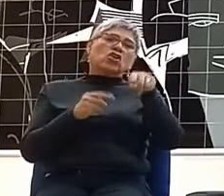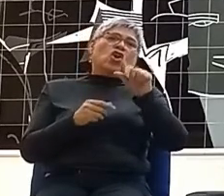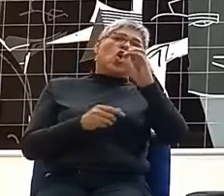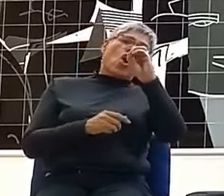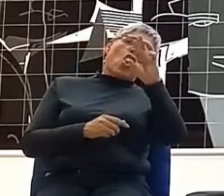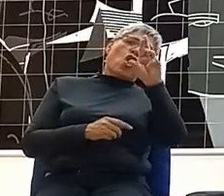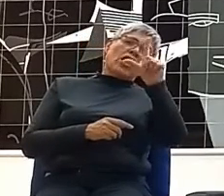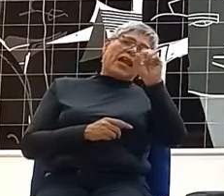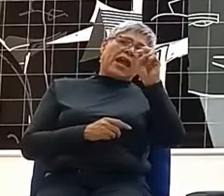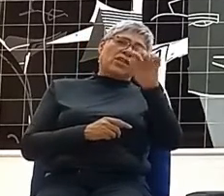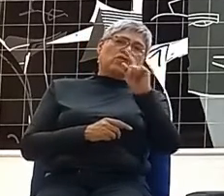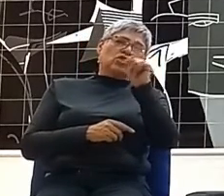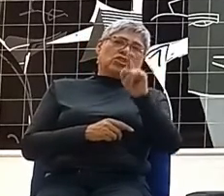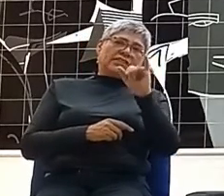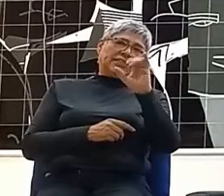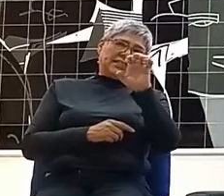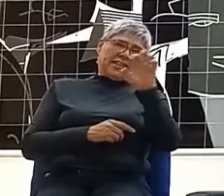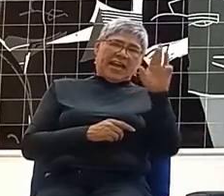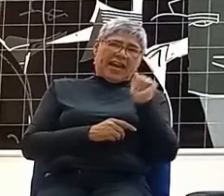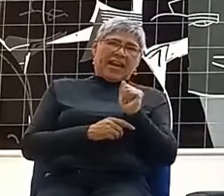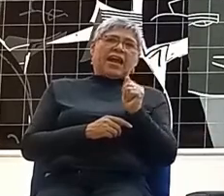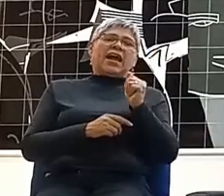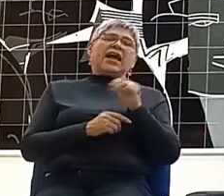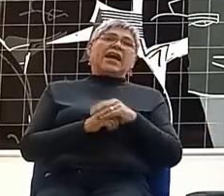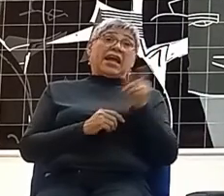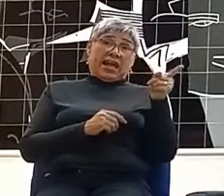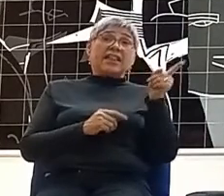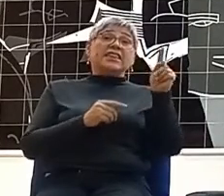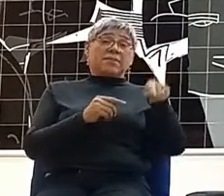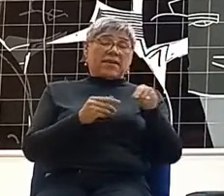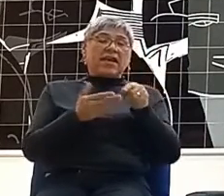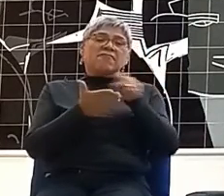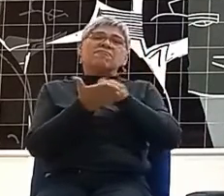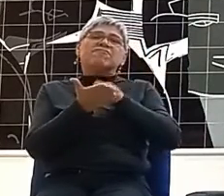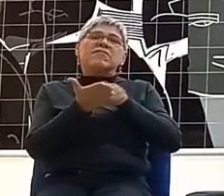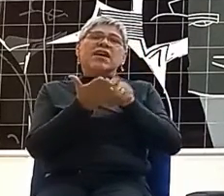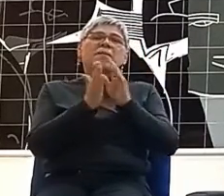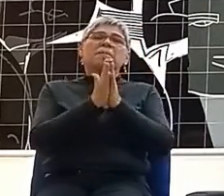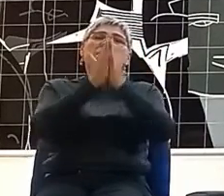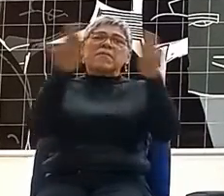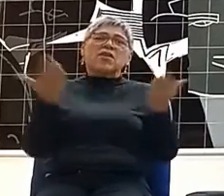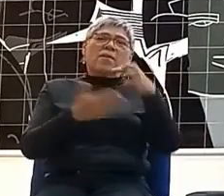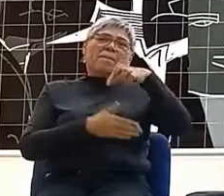también había estudiado filosofía y letras en la Universidad de Caldas,